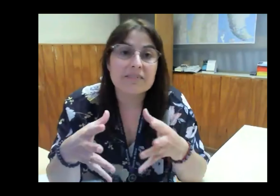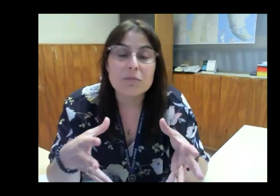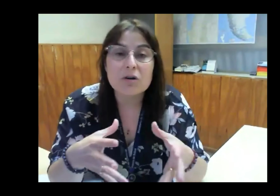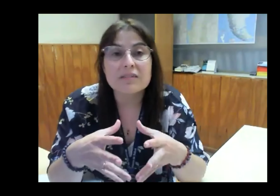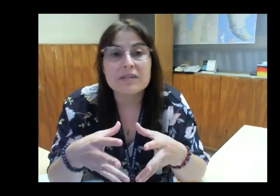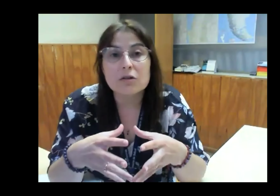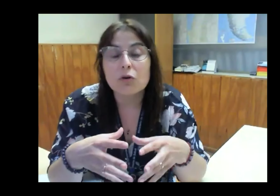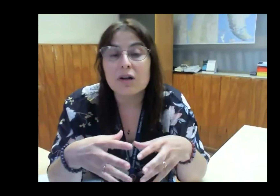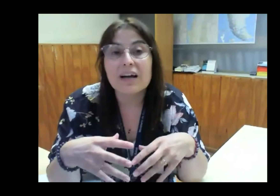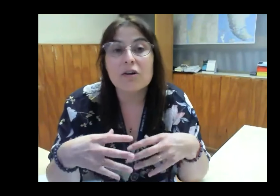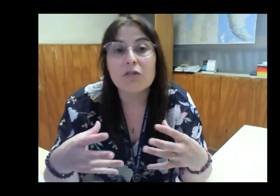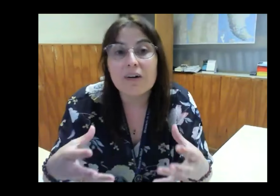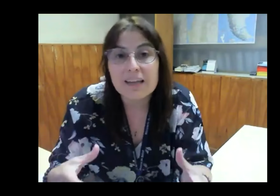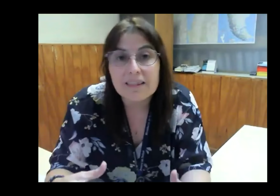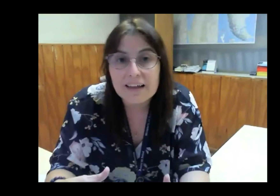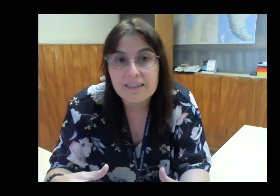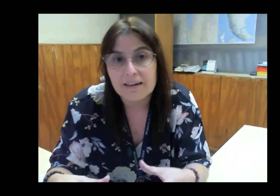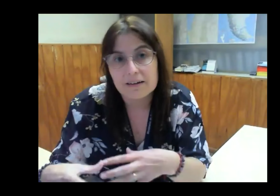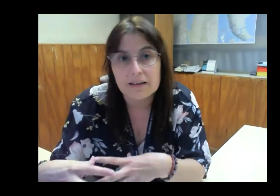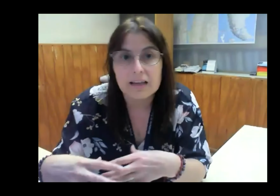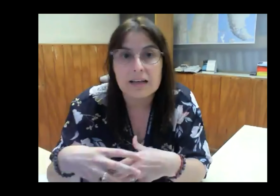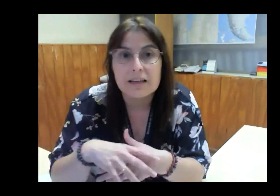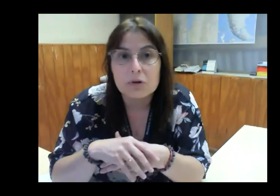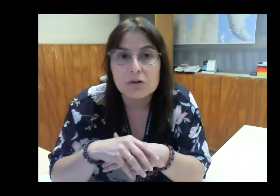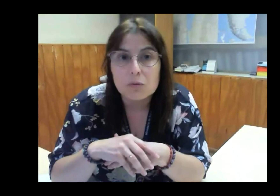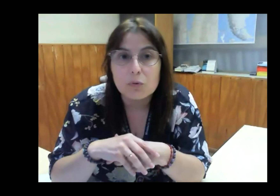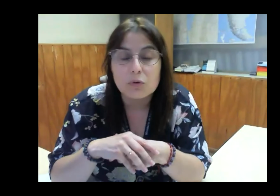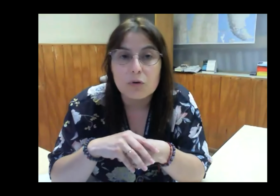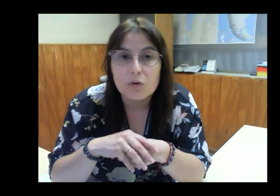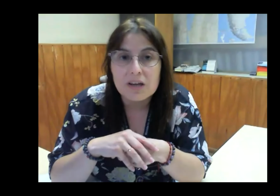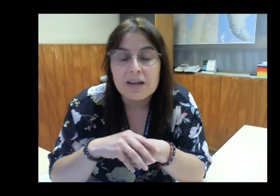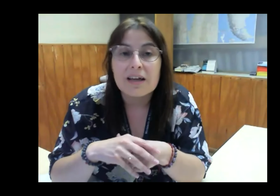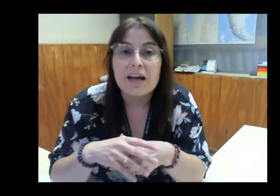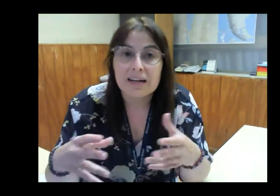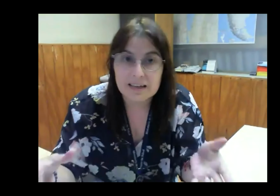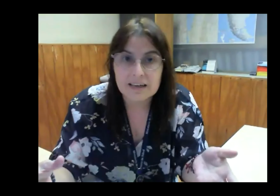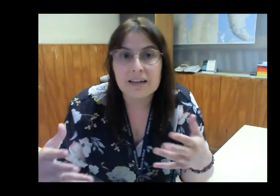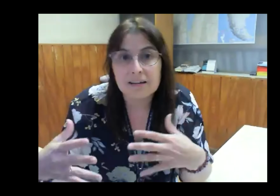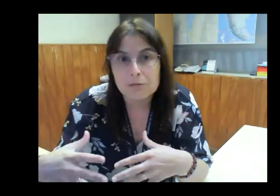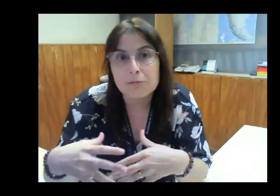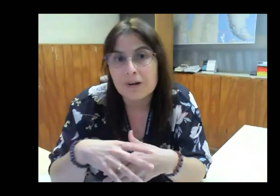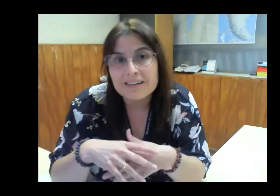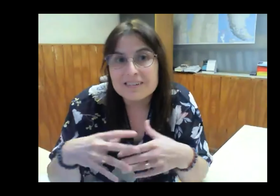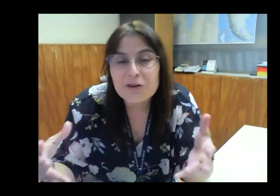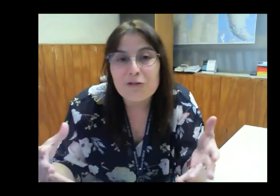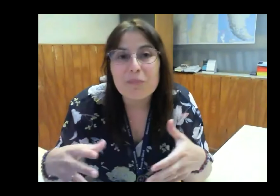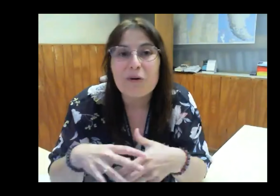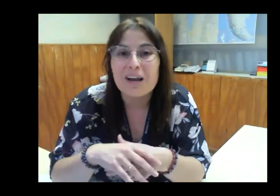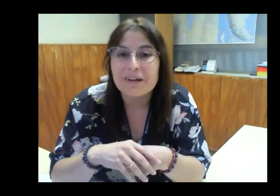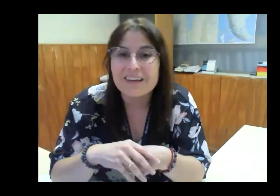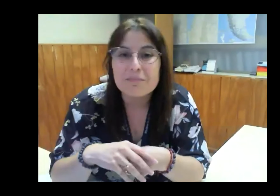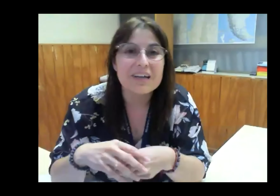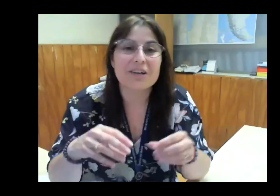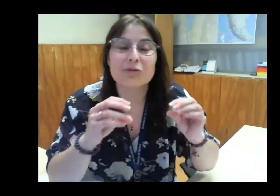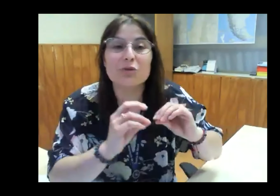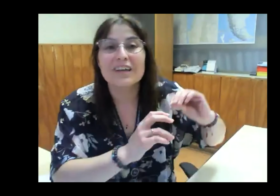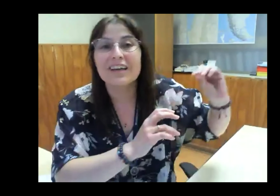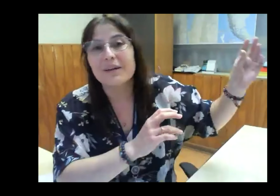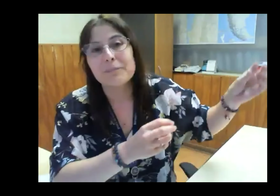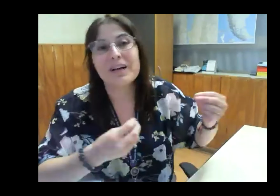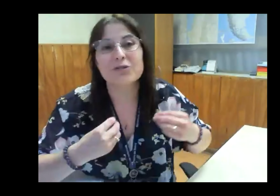ya sabemos que, ¿cierto?, la globalidad de nuestro mundo hoy, así nos vimos con la pandemia